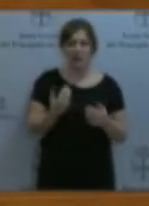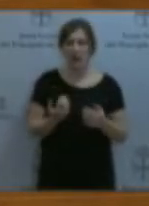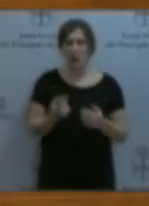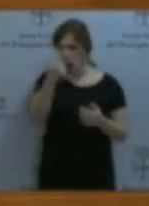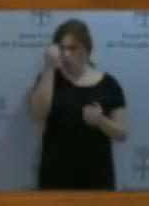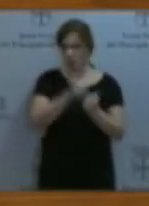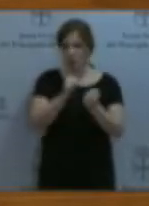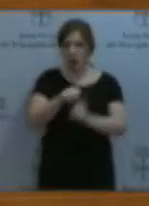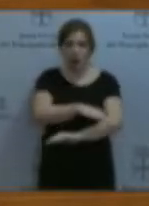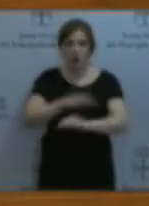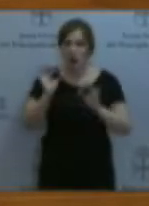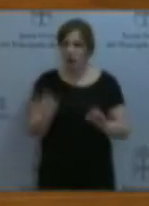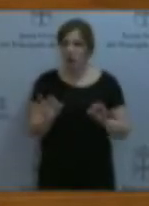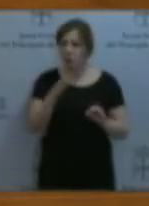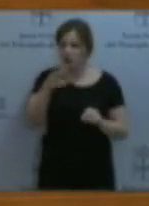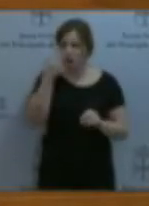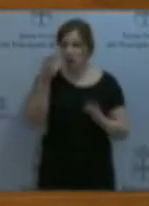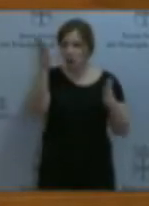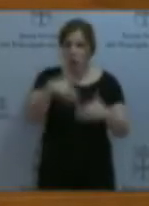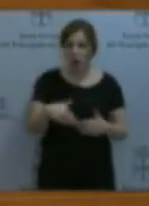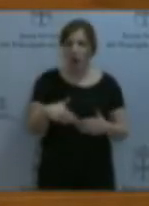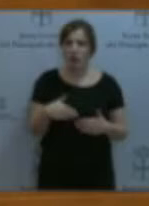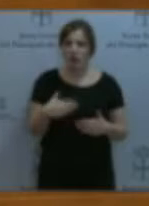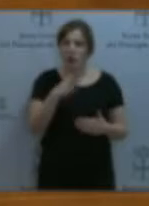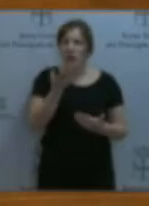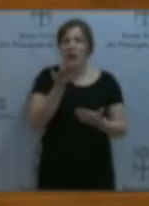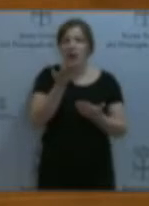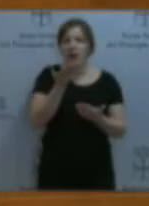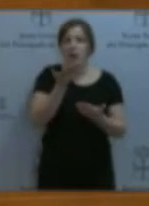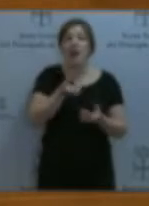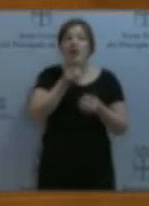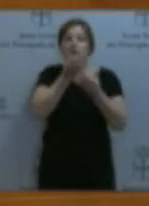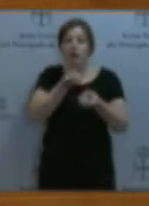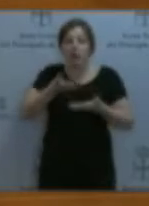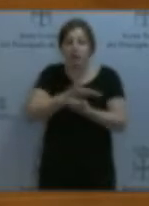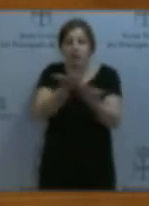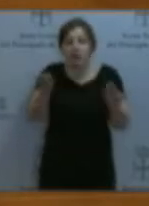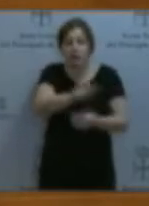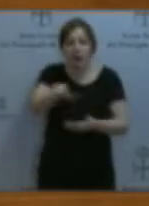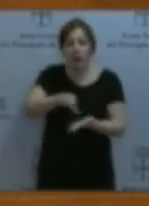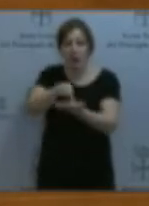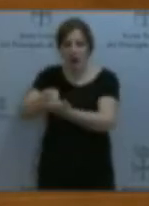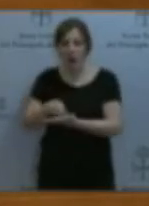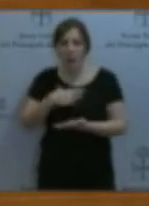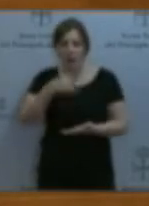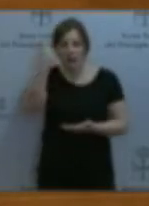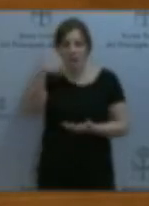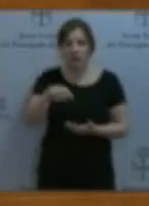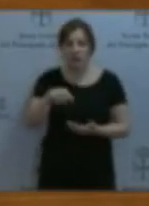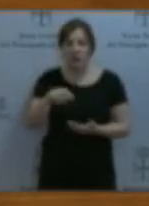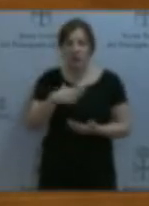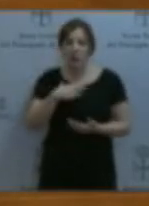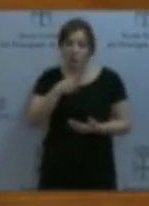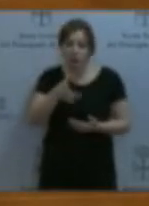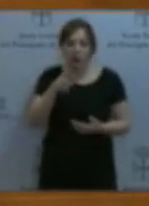Gobierno que se toma muy poco interés en esto de poner la información al servicio de la ciudadanía, al servicio de la gente que tiene derecho a